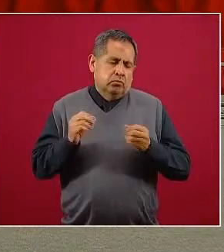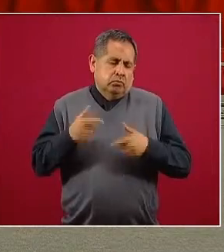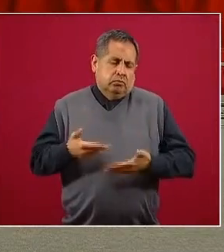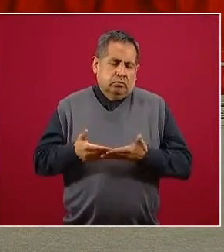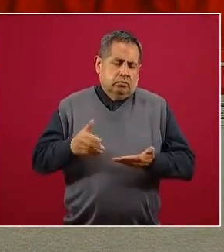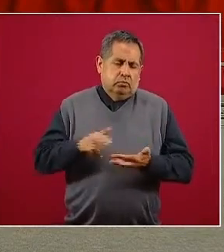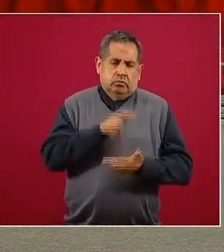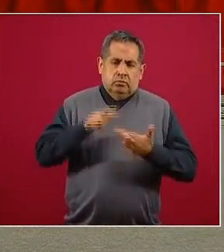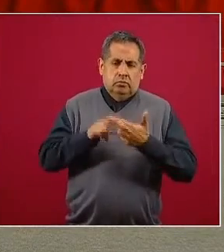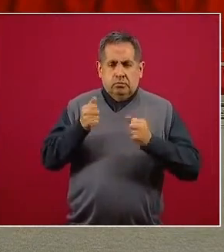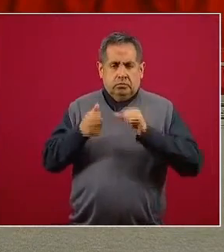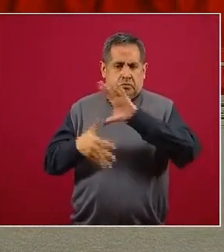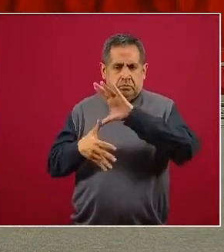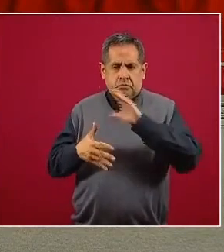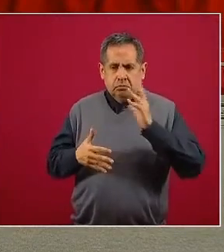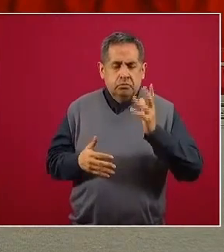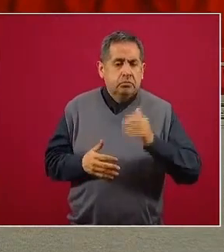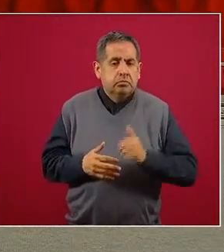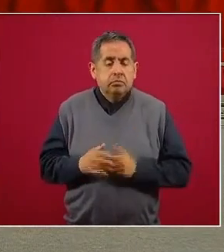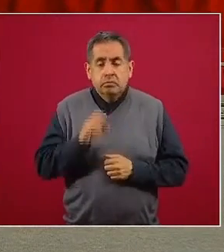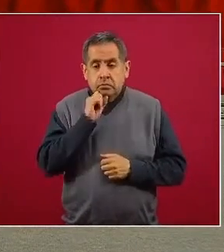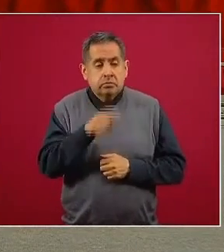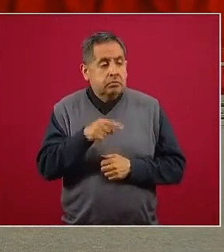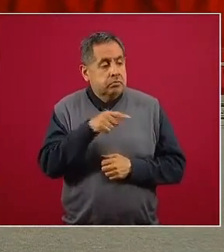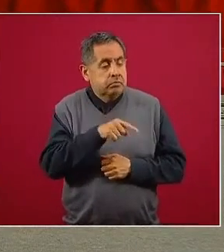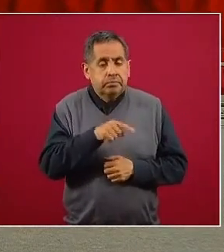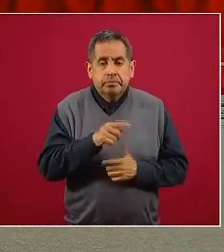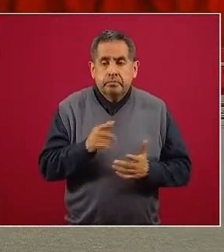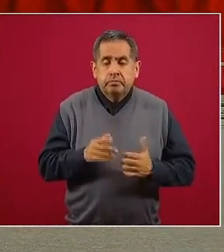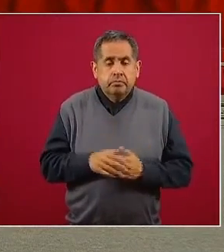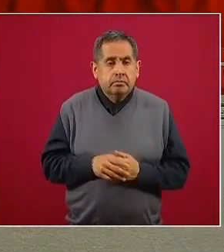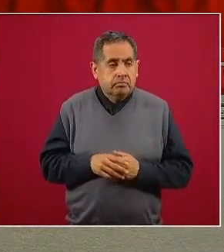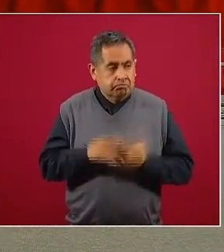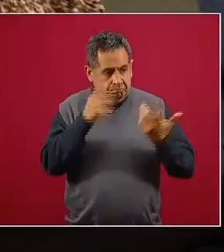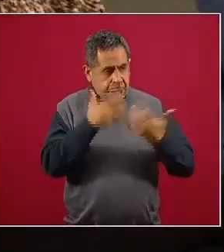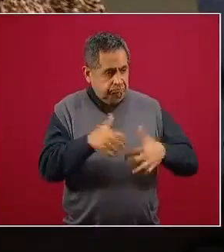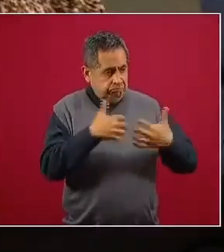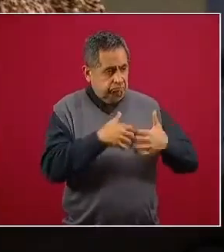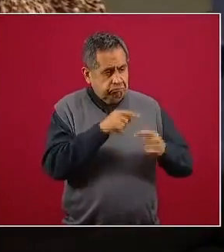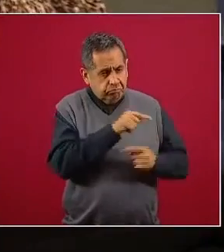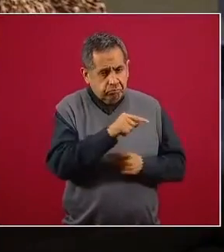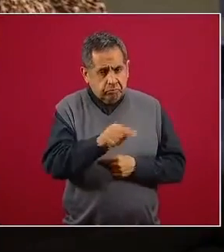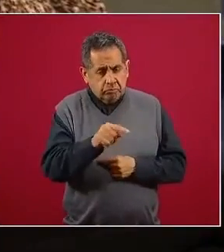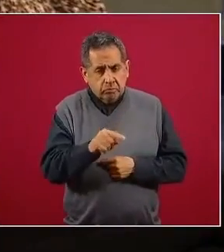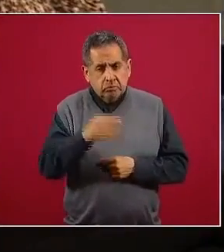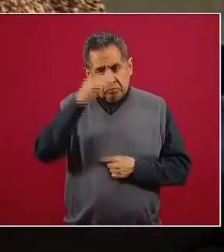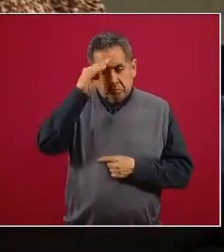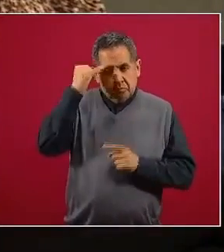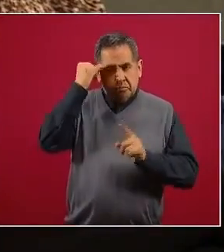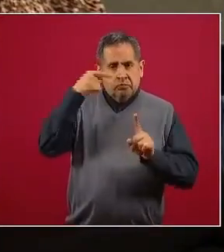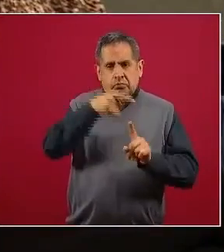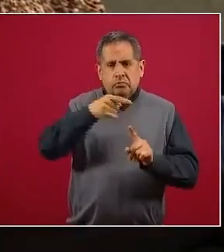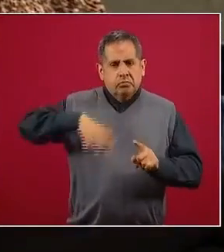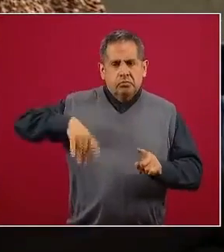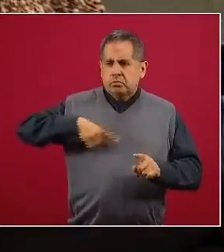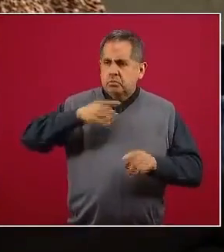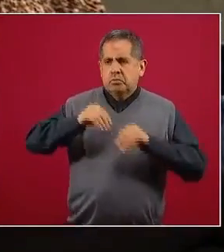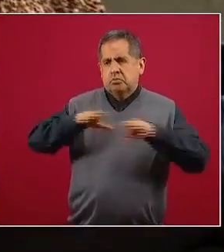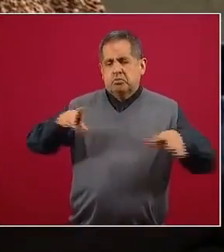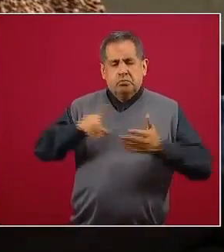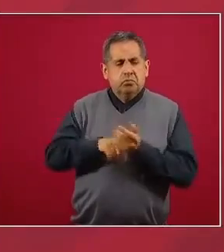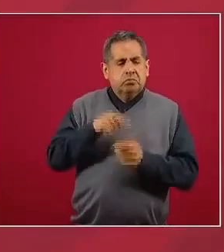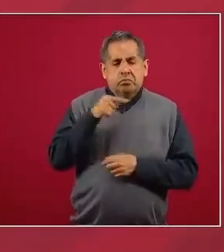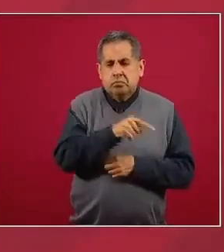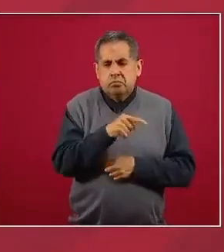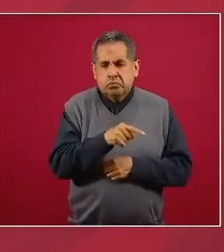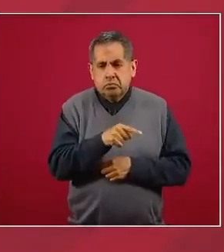regional, para toda América, y en el plan de producción se contempla, de acuerdo a lo que se dio a conocer